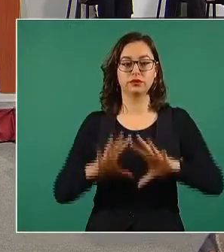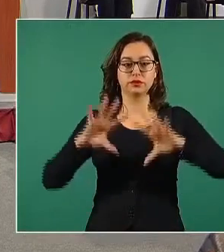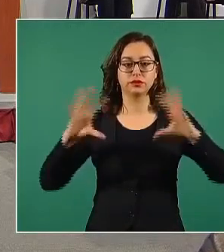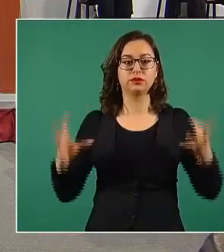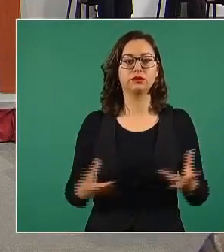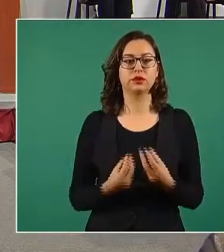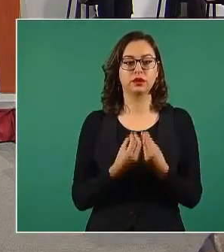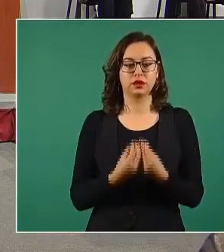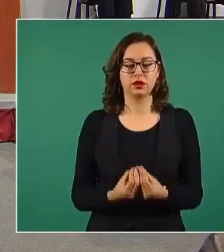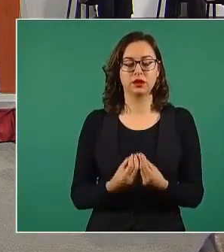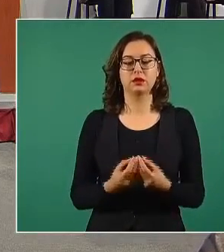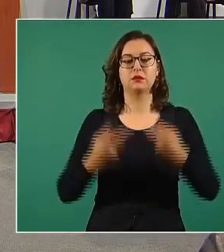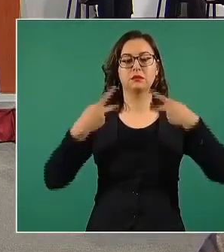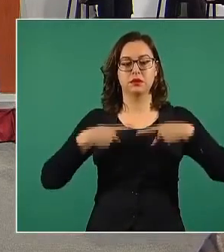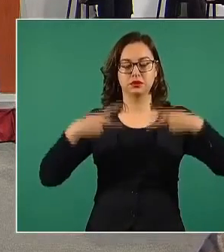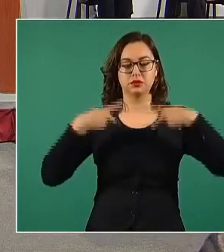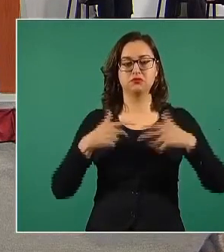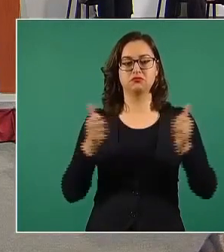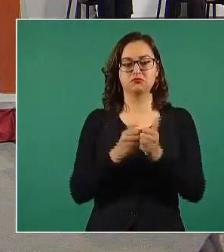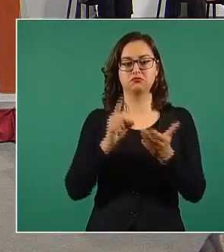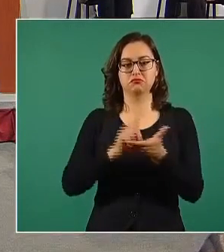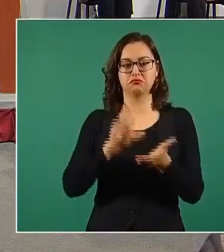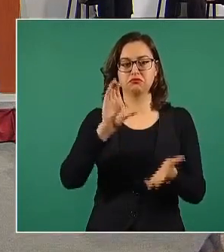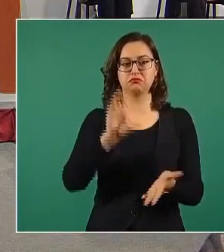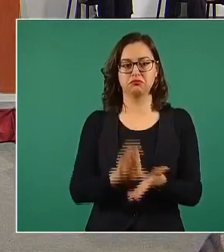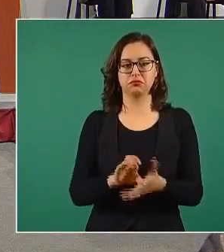de mexicanos que viven en esta condición.